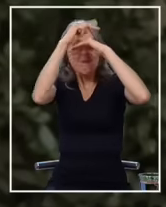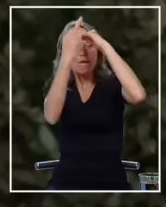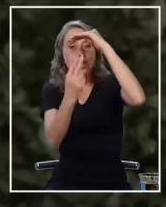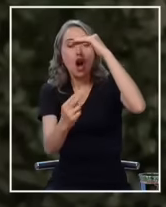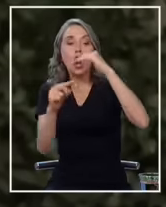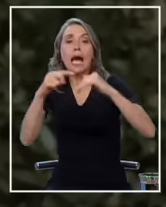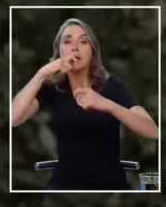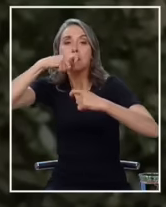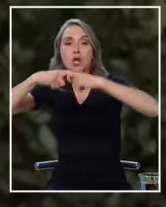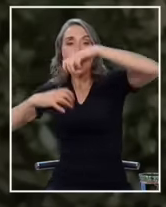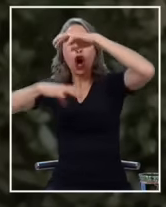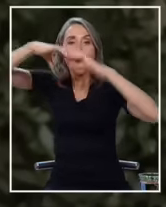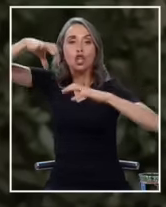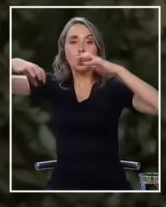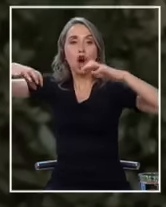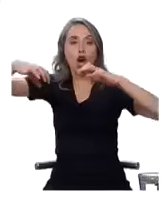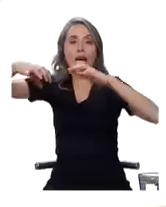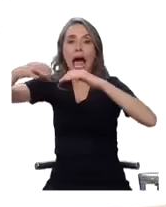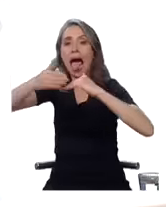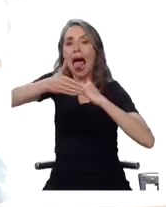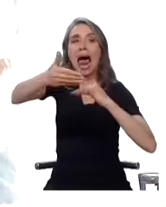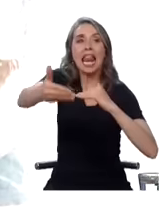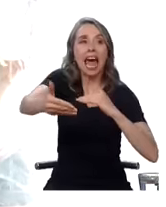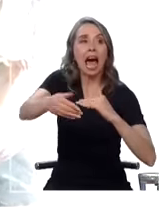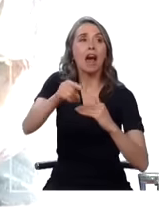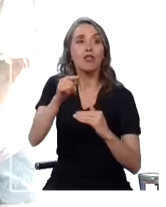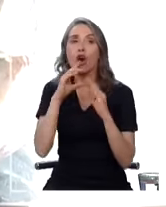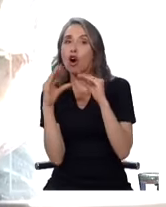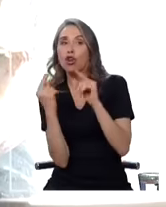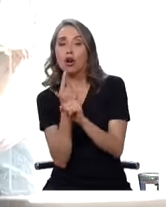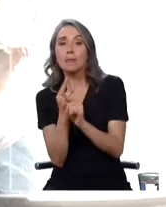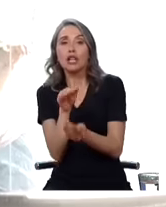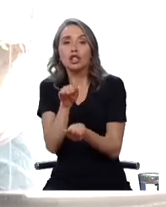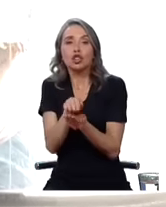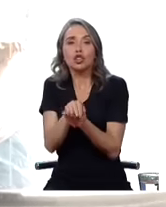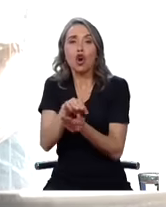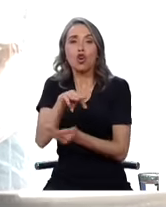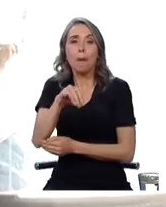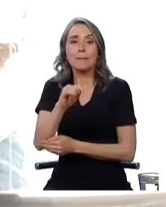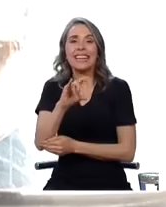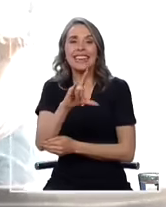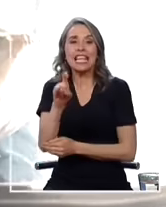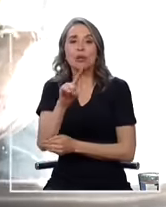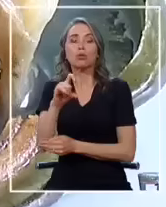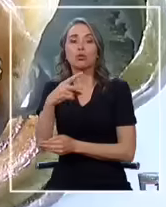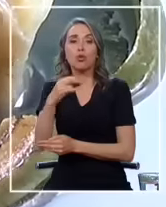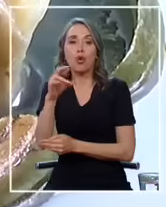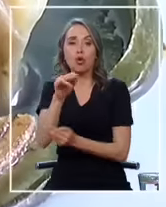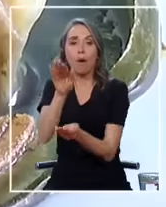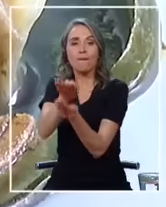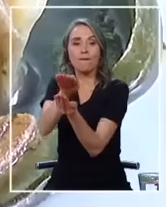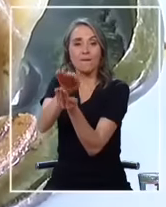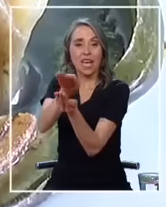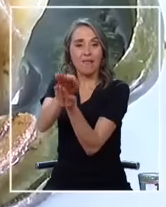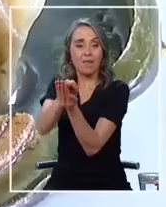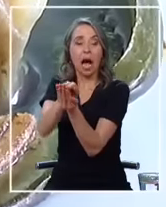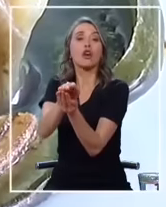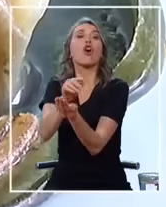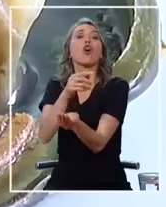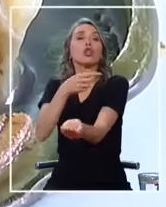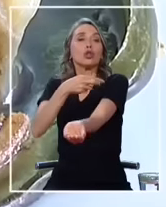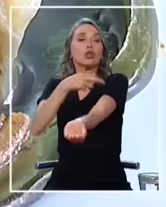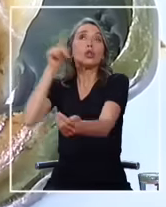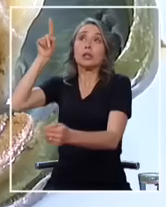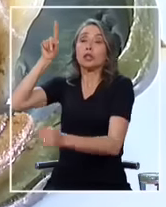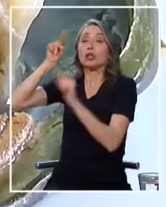es un roquerío que está como al costado. Hablamos de la especie Choromitilus chorus, un molusco bivalvo que se distribuye desde el sur